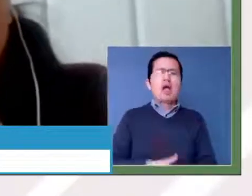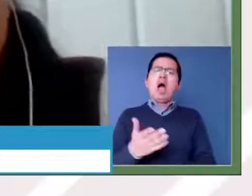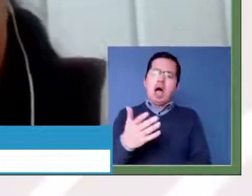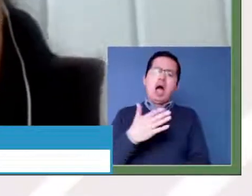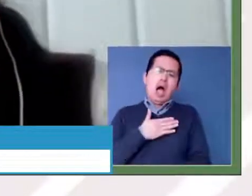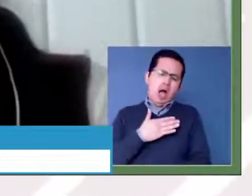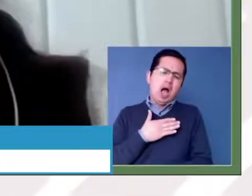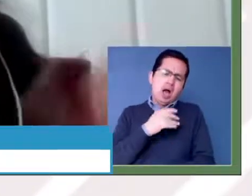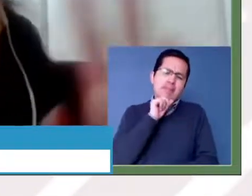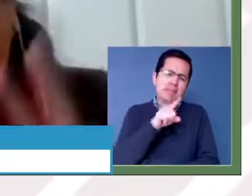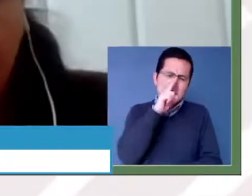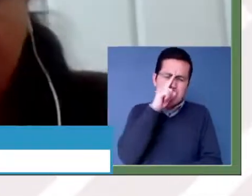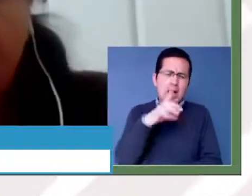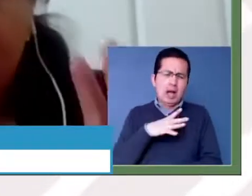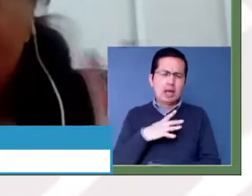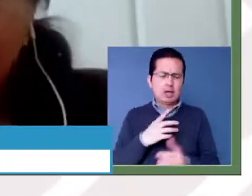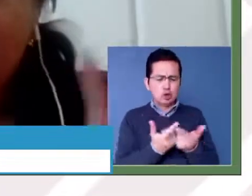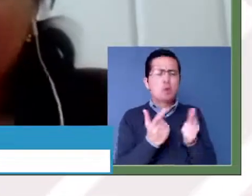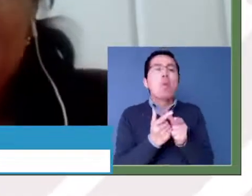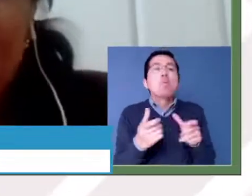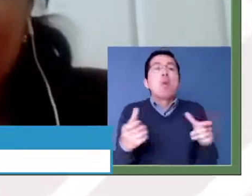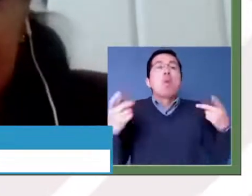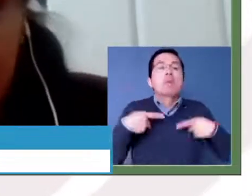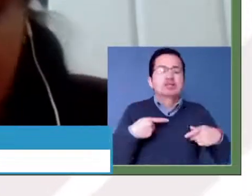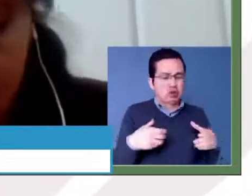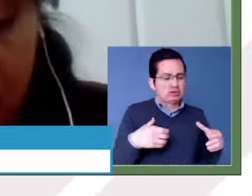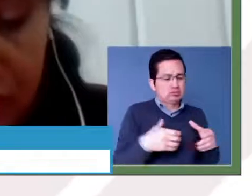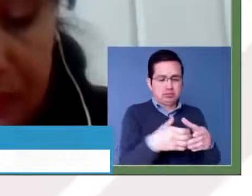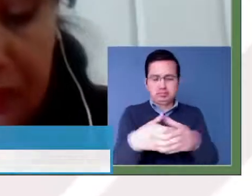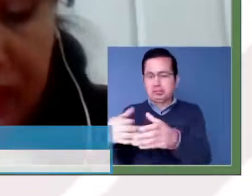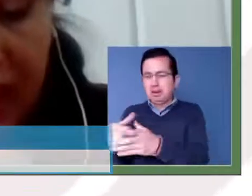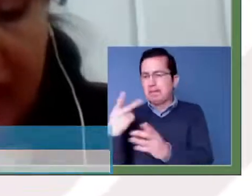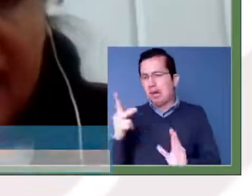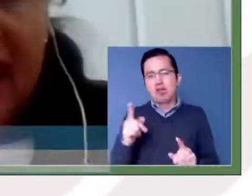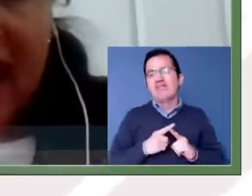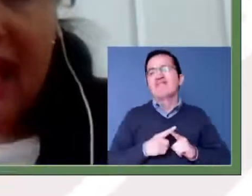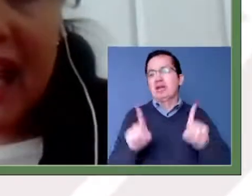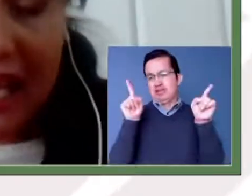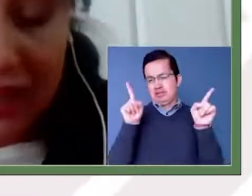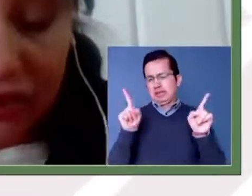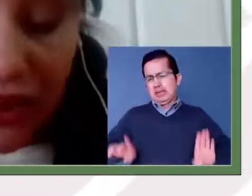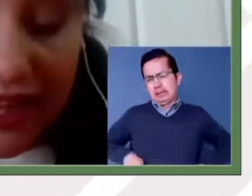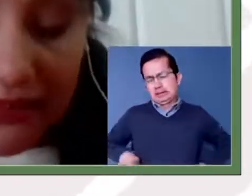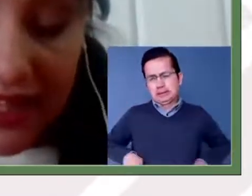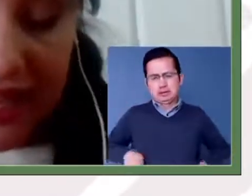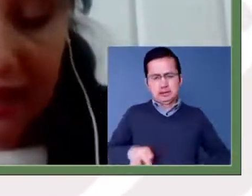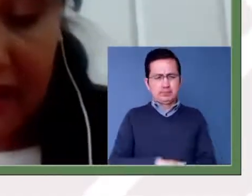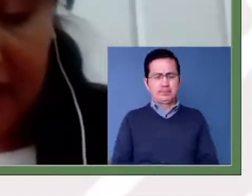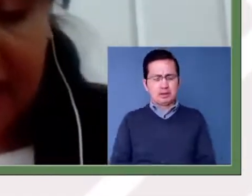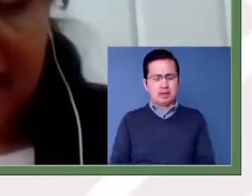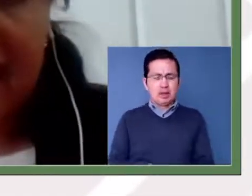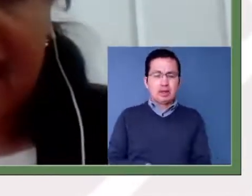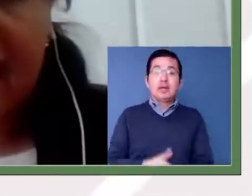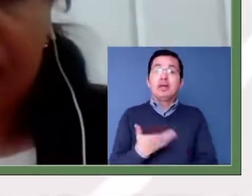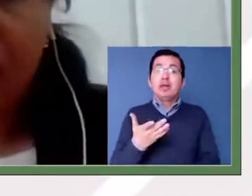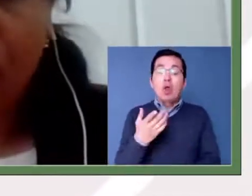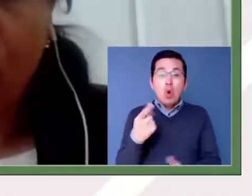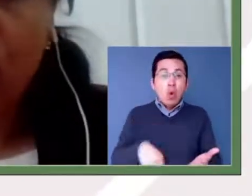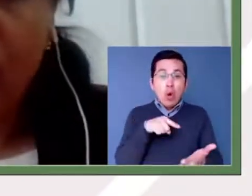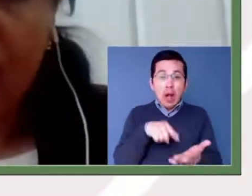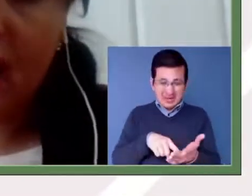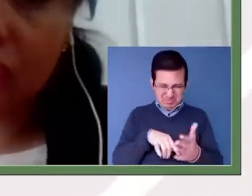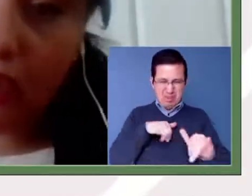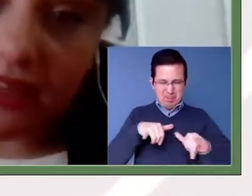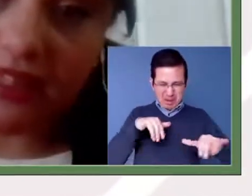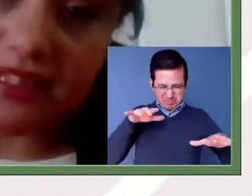los grupos más discriminados, que se pueden pensar distintos, ¿no? Y en la cartografía,